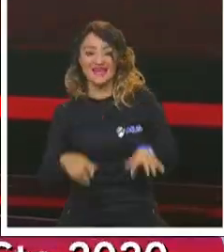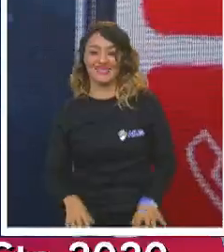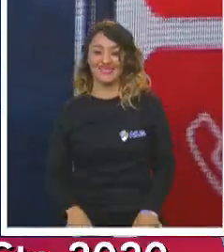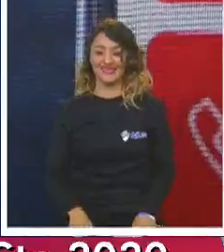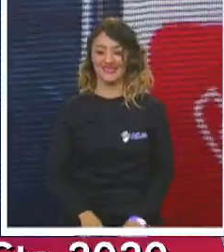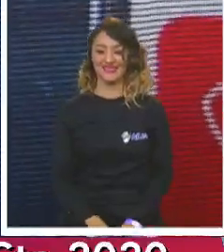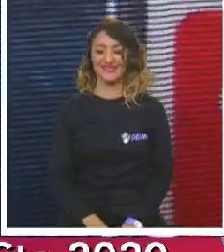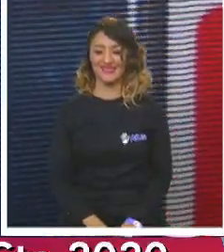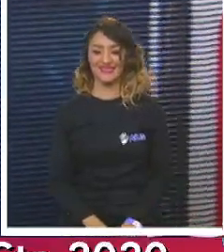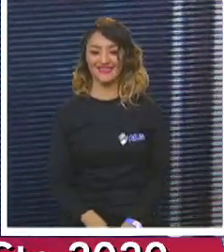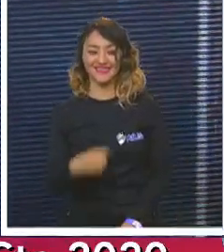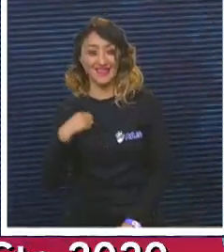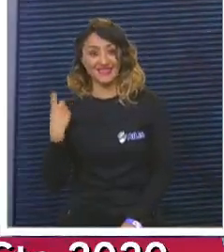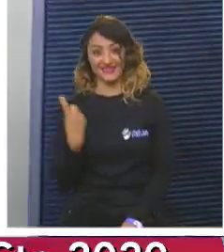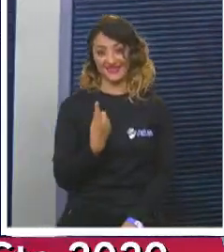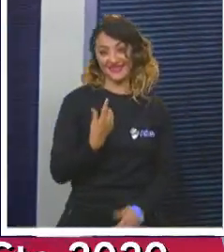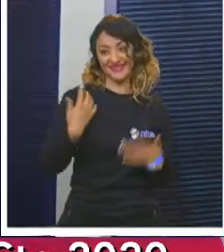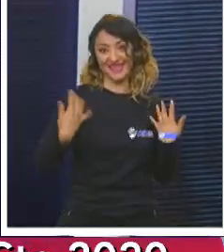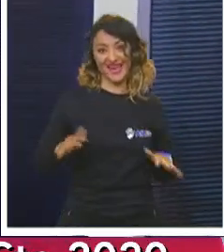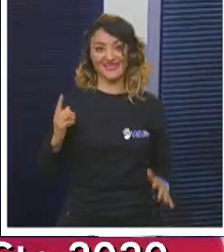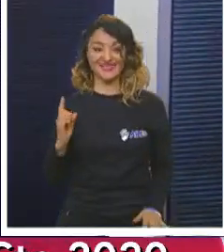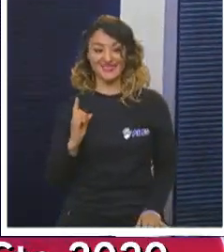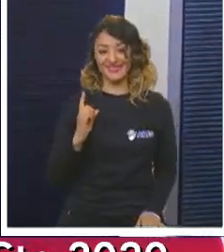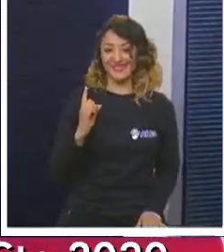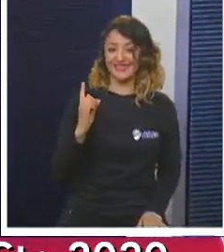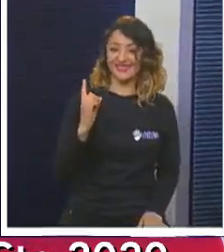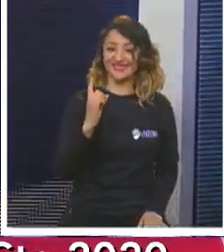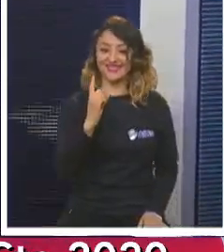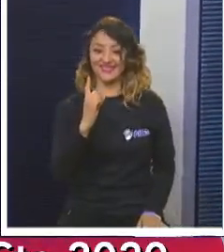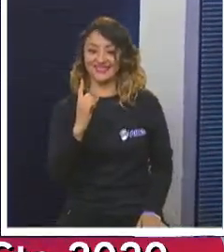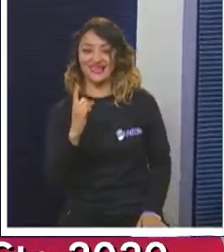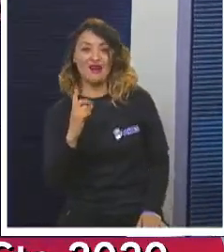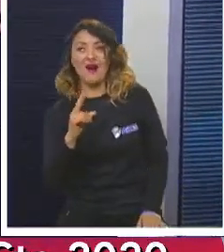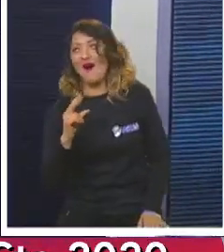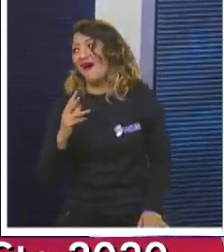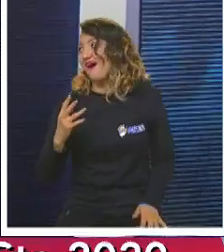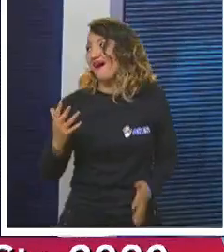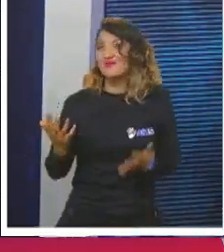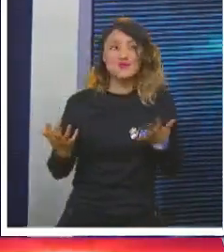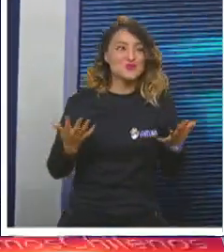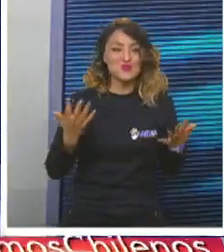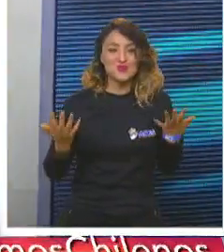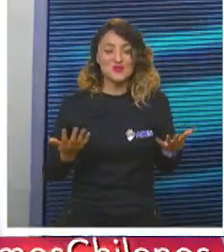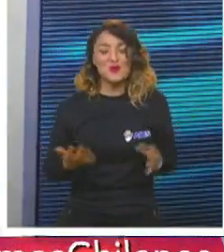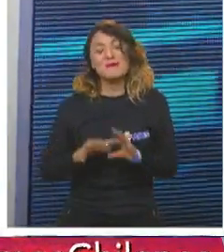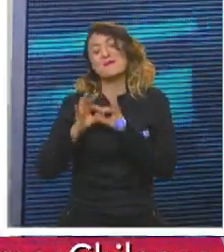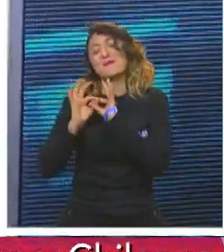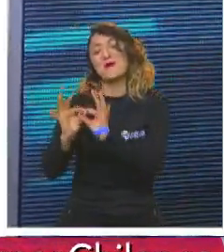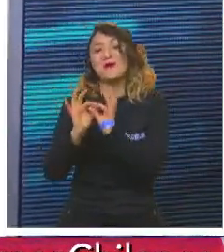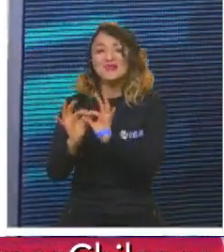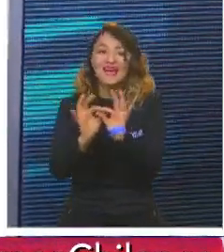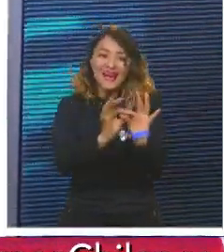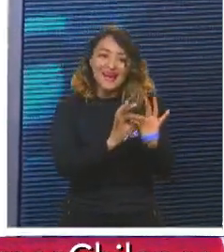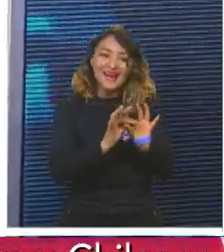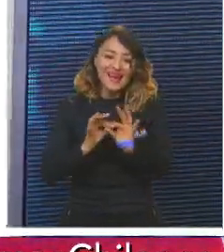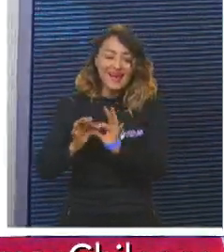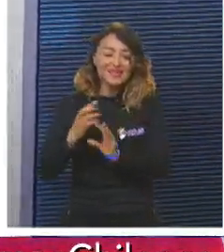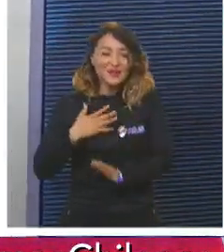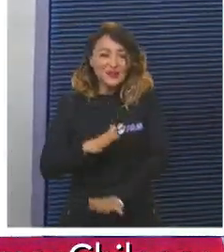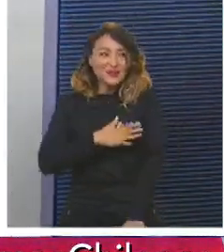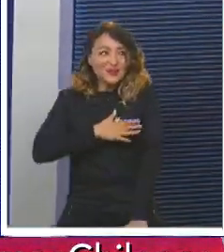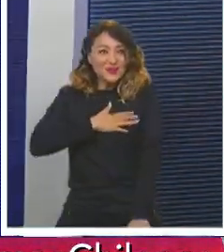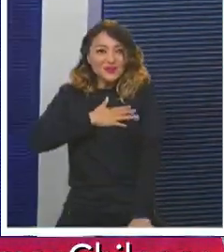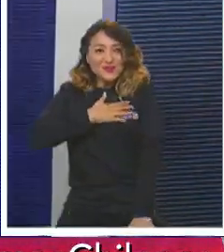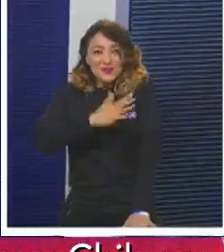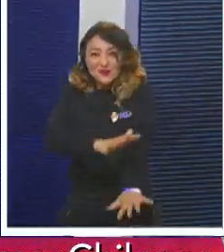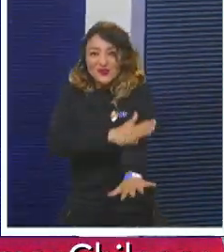Acá estoy. ¡Stefan! Buenas noches, Stefan. Muchas gracias, qué emoción. No, no,